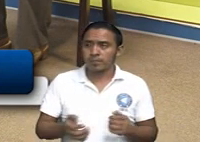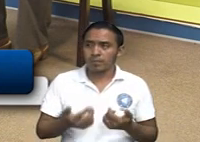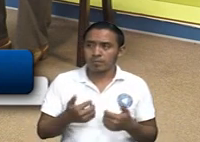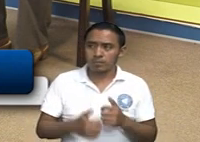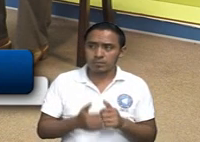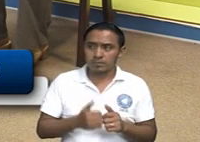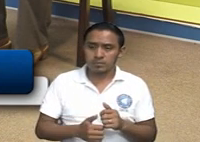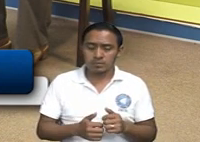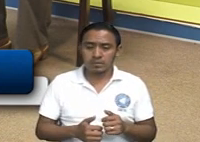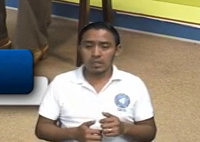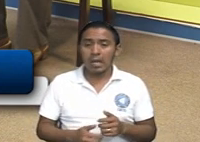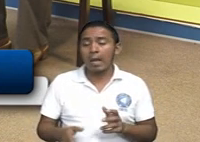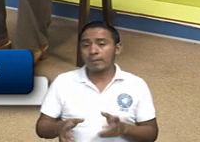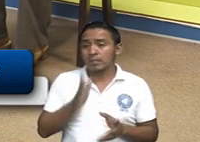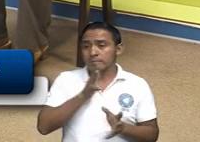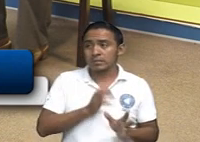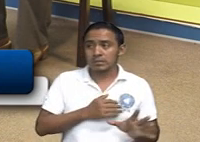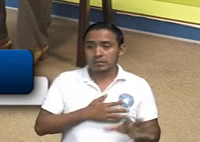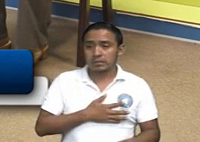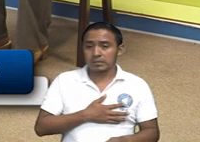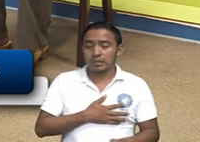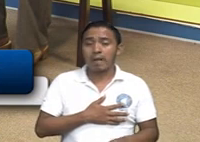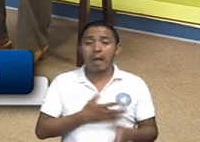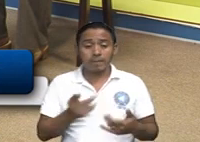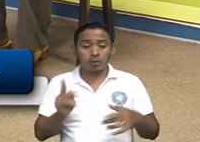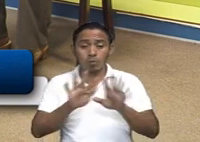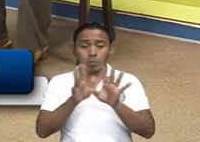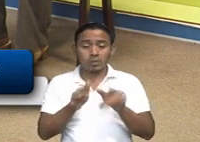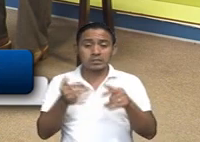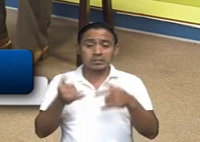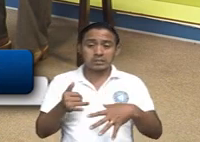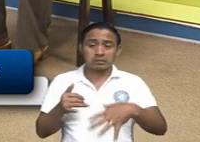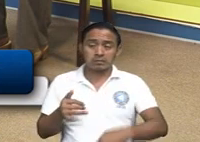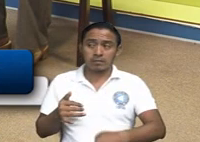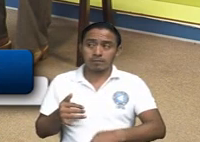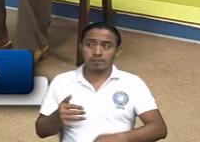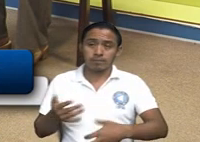en las niñas es grave que se toque la vulva. Porque está